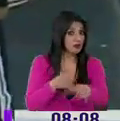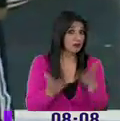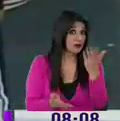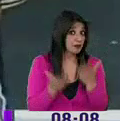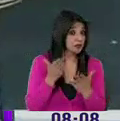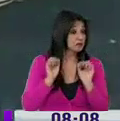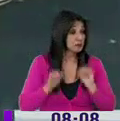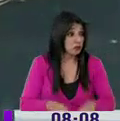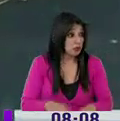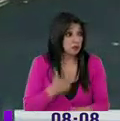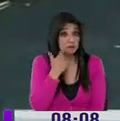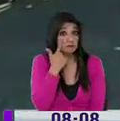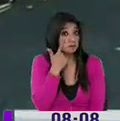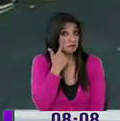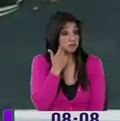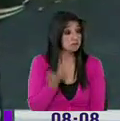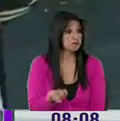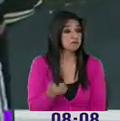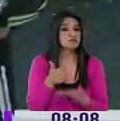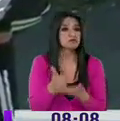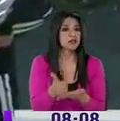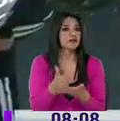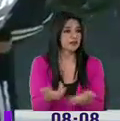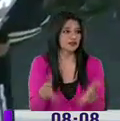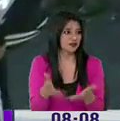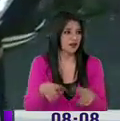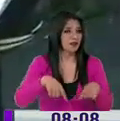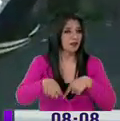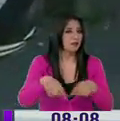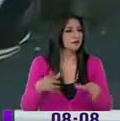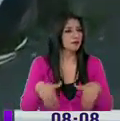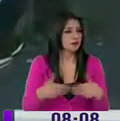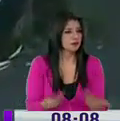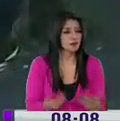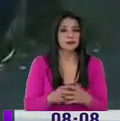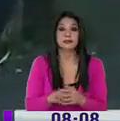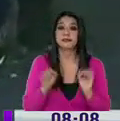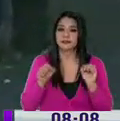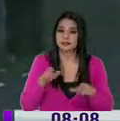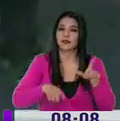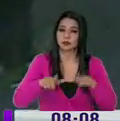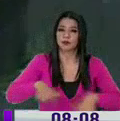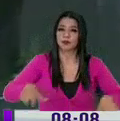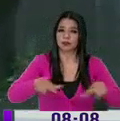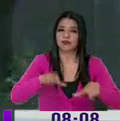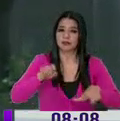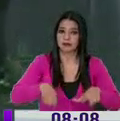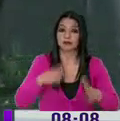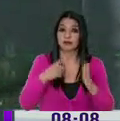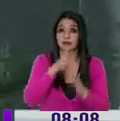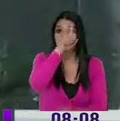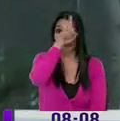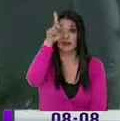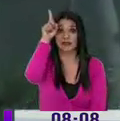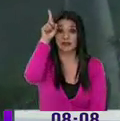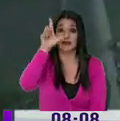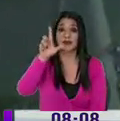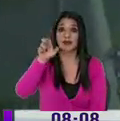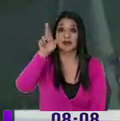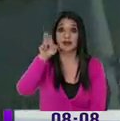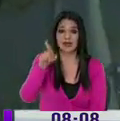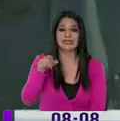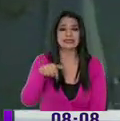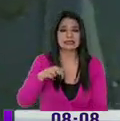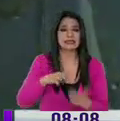probablemente era la intencionalidad, más bien del contraflujo, hacer que fluyan los vehículos? Tenemos en algunos sectores el de la Madrid y Lérida, que